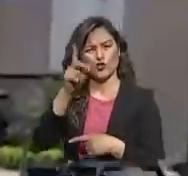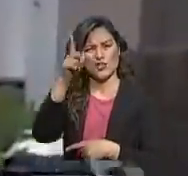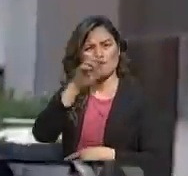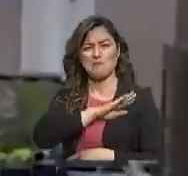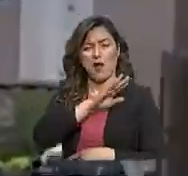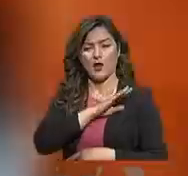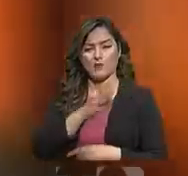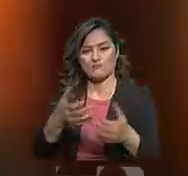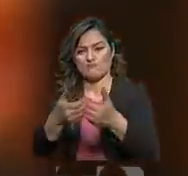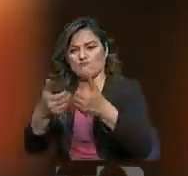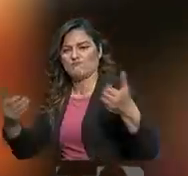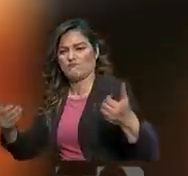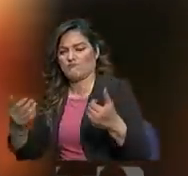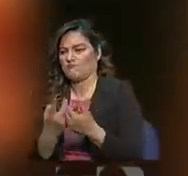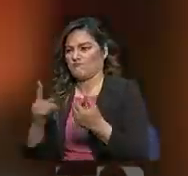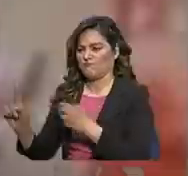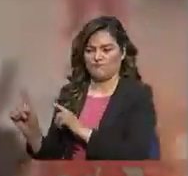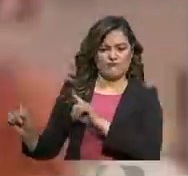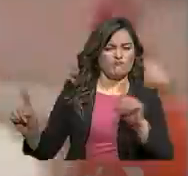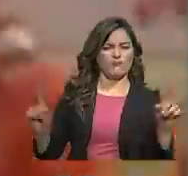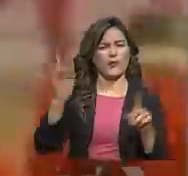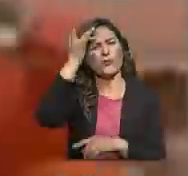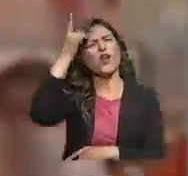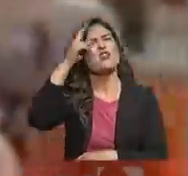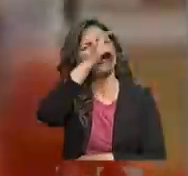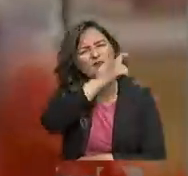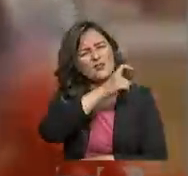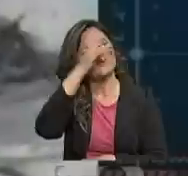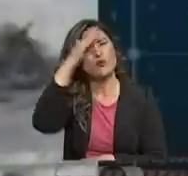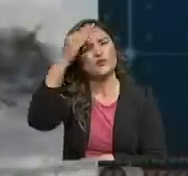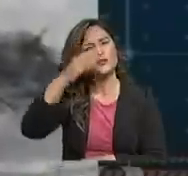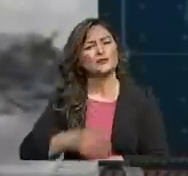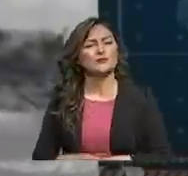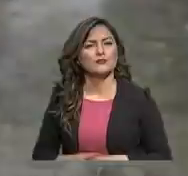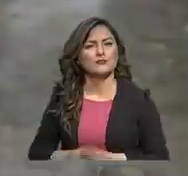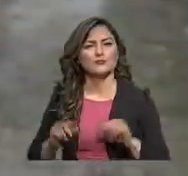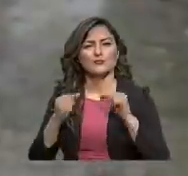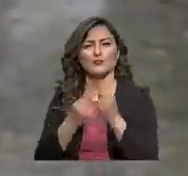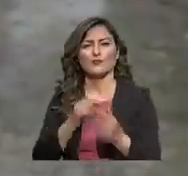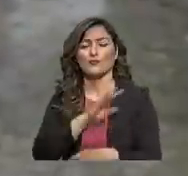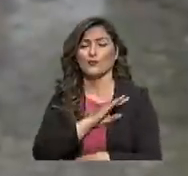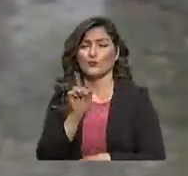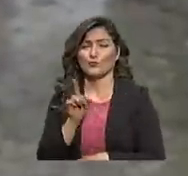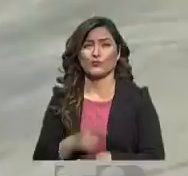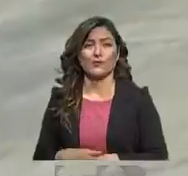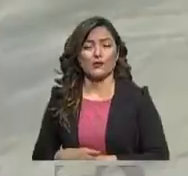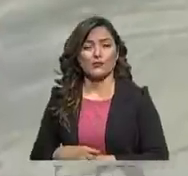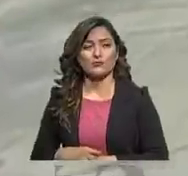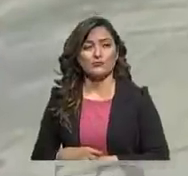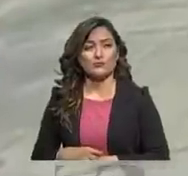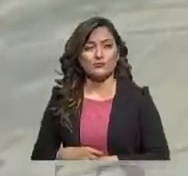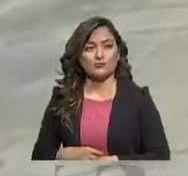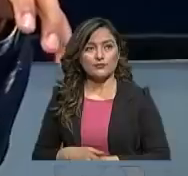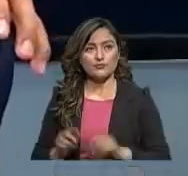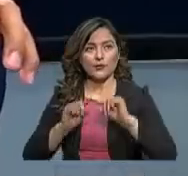y evitar continúen comandando las masacres desde la cárcel regional de Guayaquil? Son bandas, son grupos delincuenciales que forman